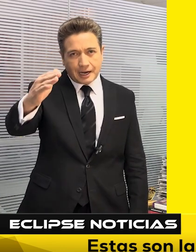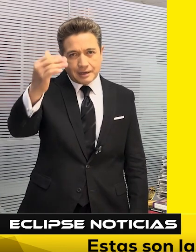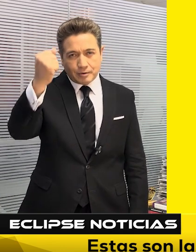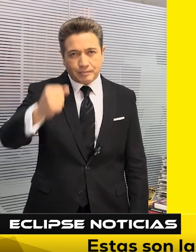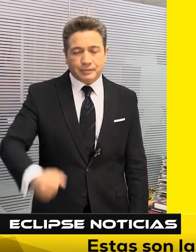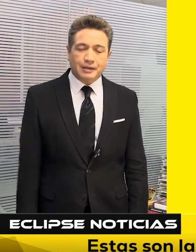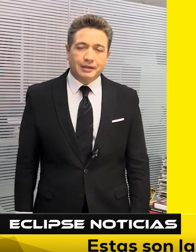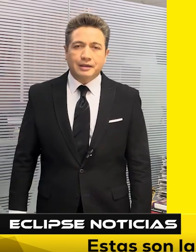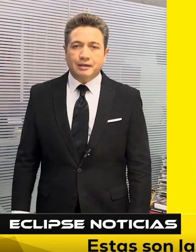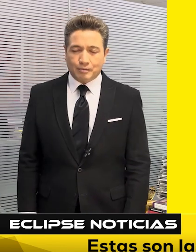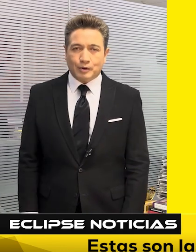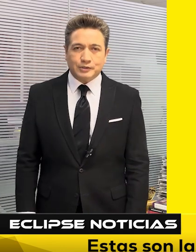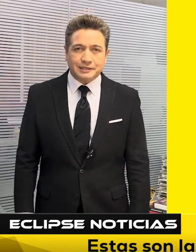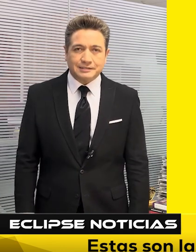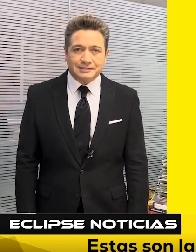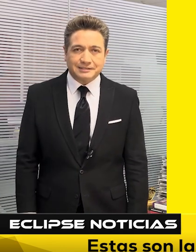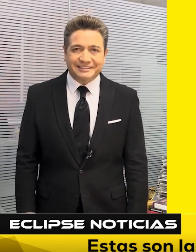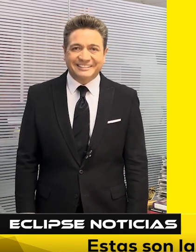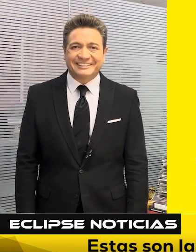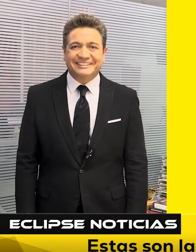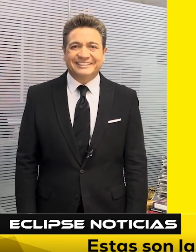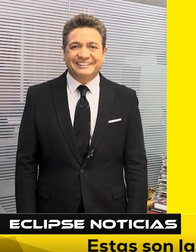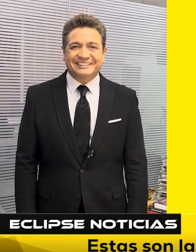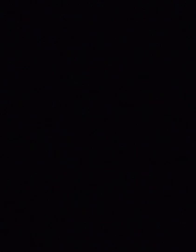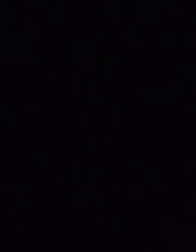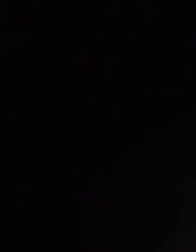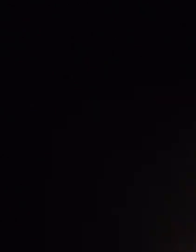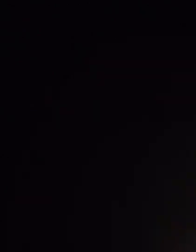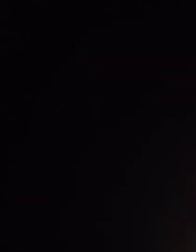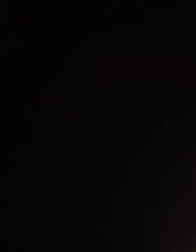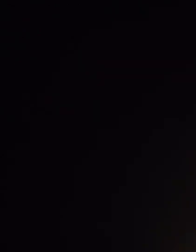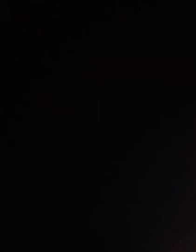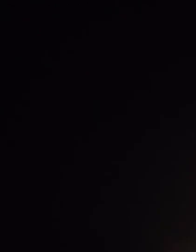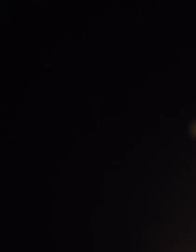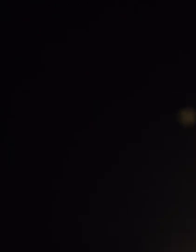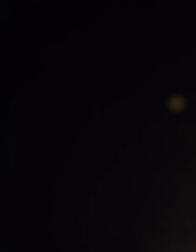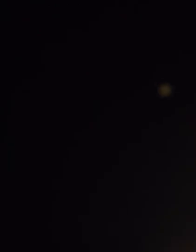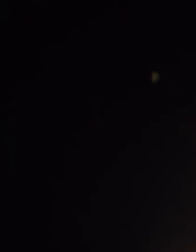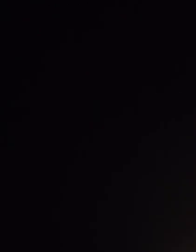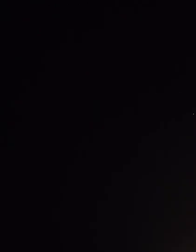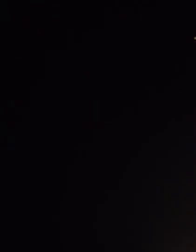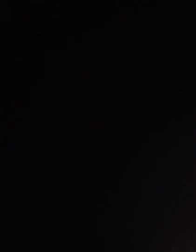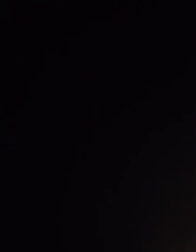Ánimo. Buenos días.